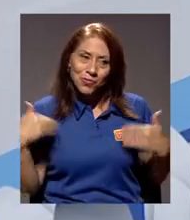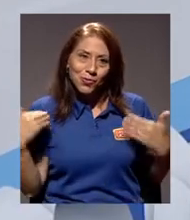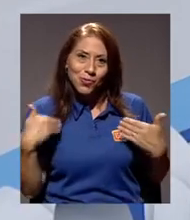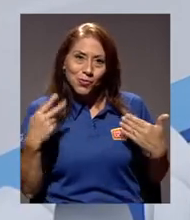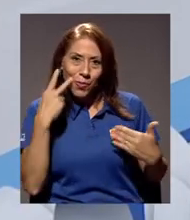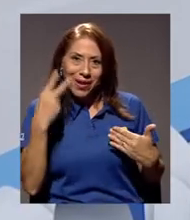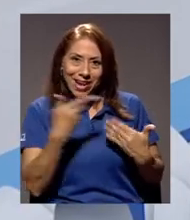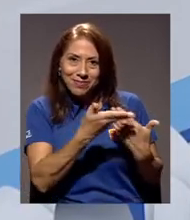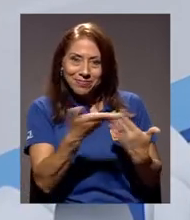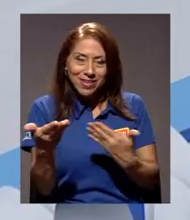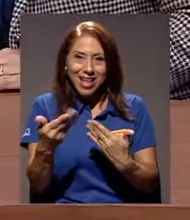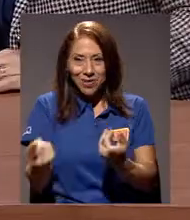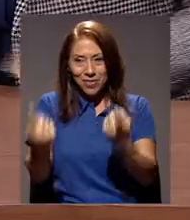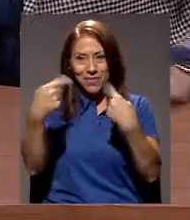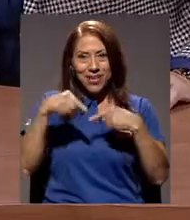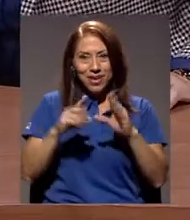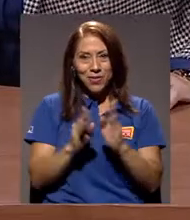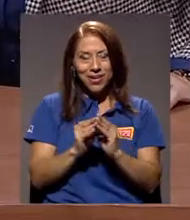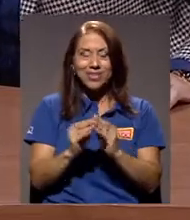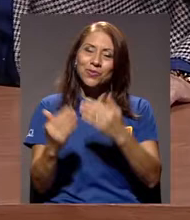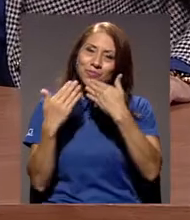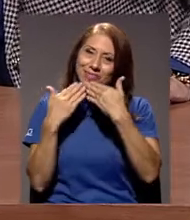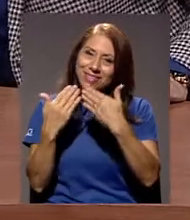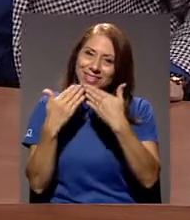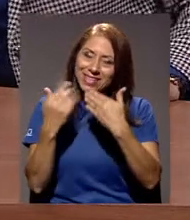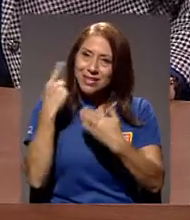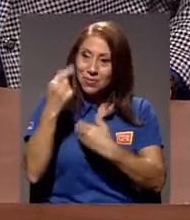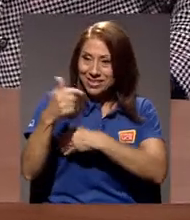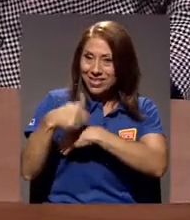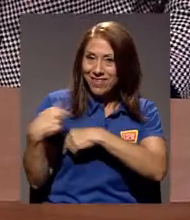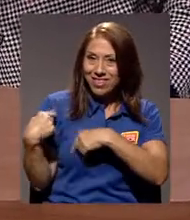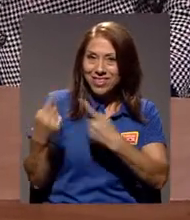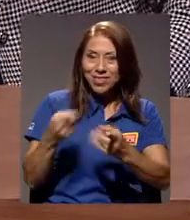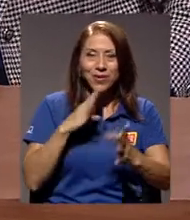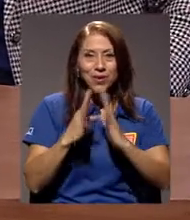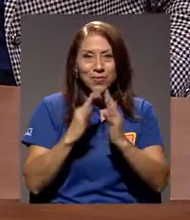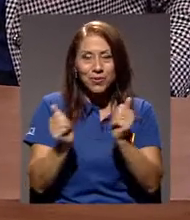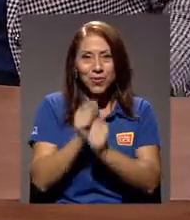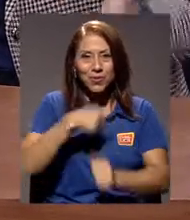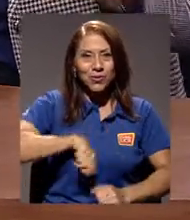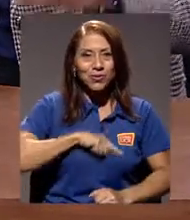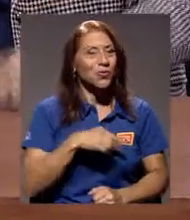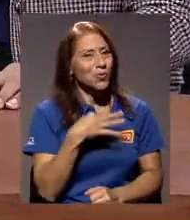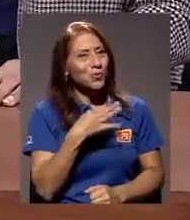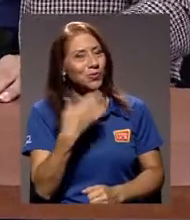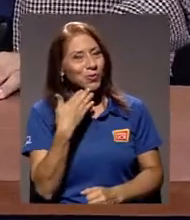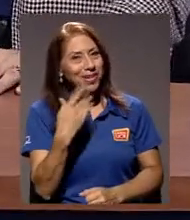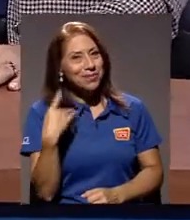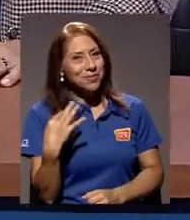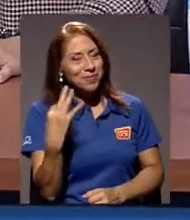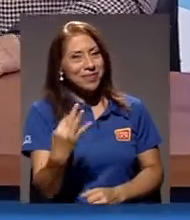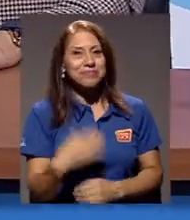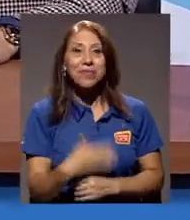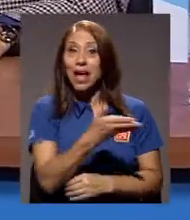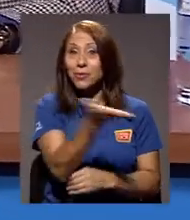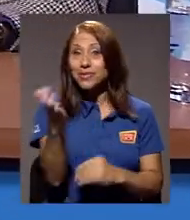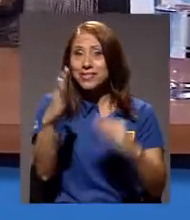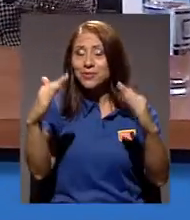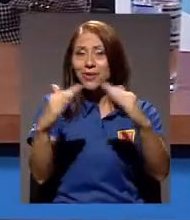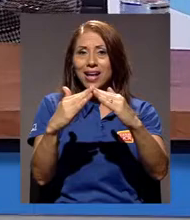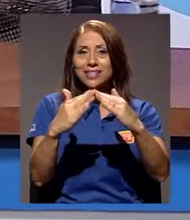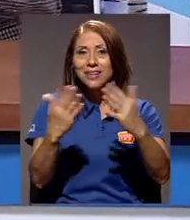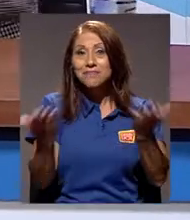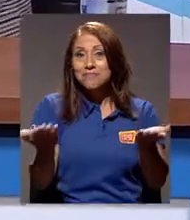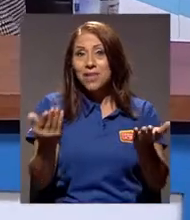supuesto durante nuestro congreso fue muchas gracias don celso de verdad por este ratito burgalesa con una salsa y un gusto y gracias por invitar a ustedes en su casa pues